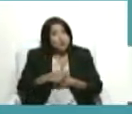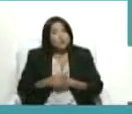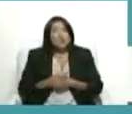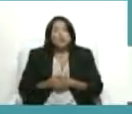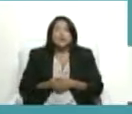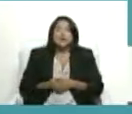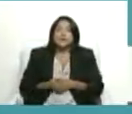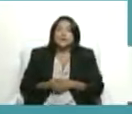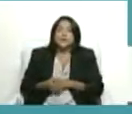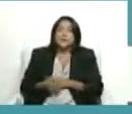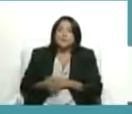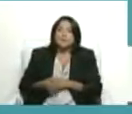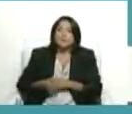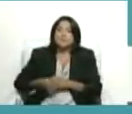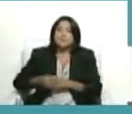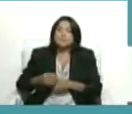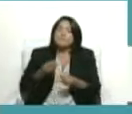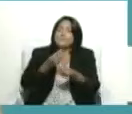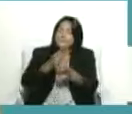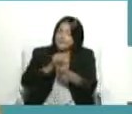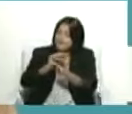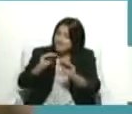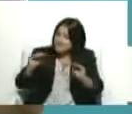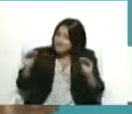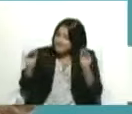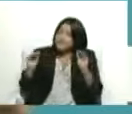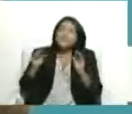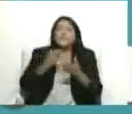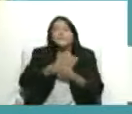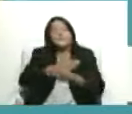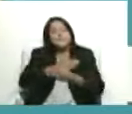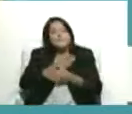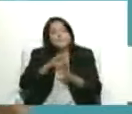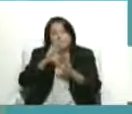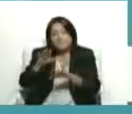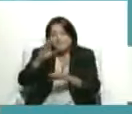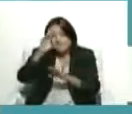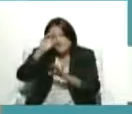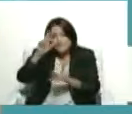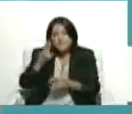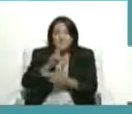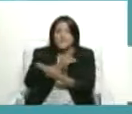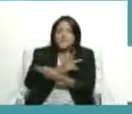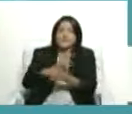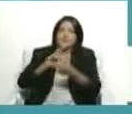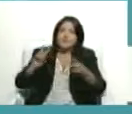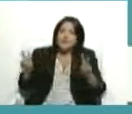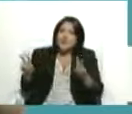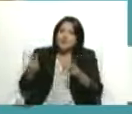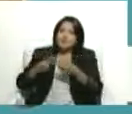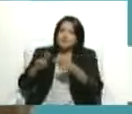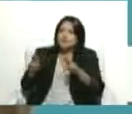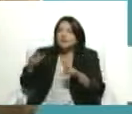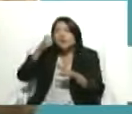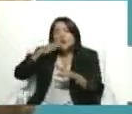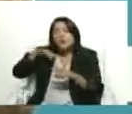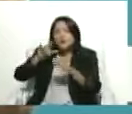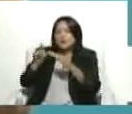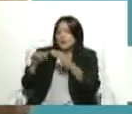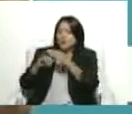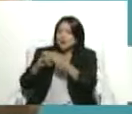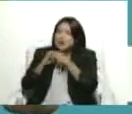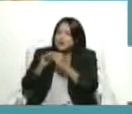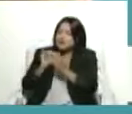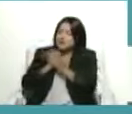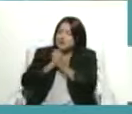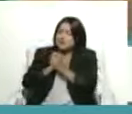primero queremos mandarle un mensaje de solidaridad, de respeto, de paz al pueblo de Guyana. El pueblo de Guyana es un pueblo hermano, es